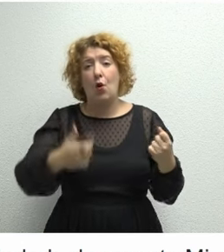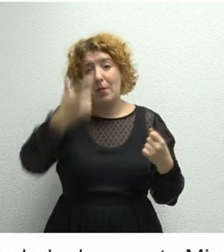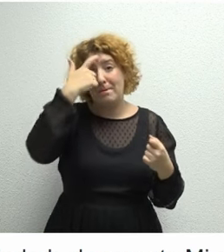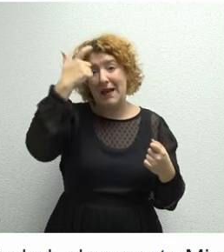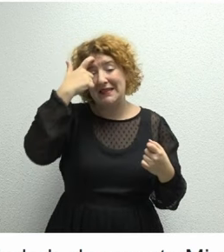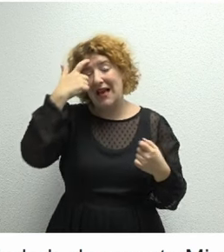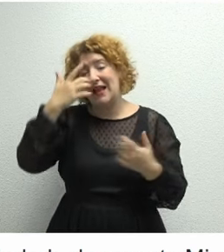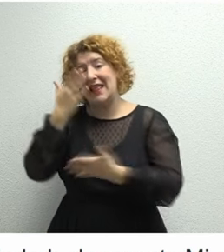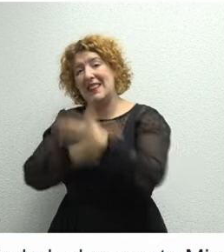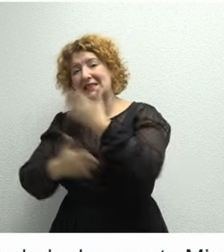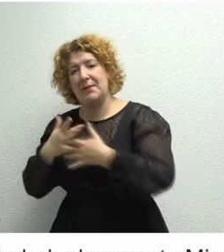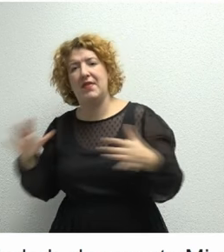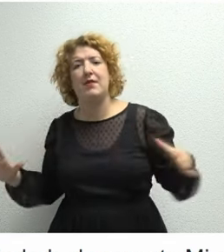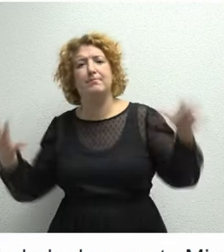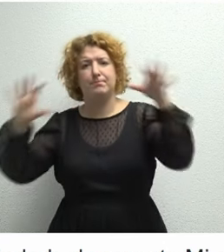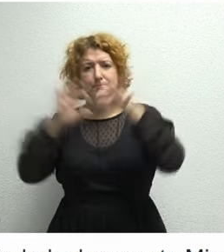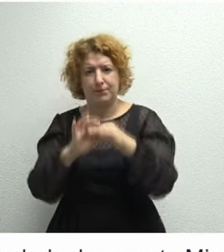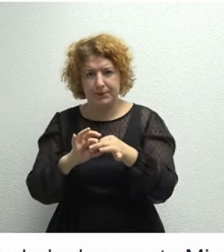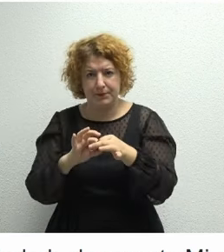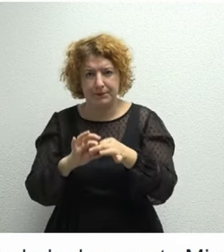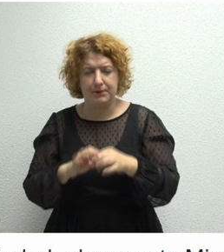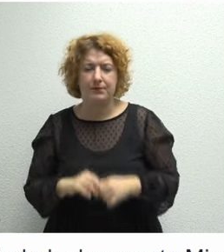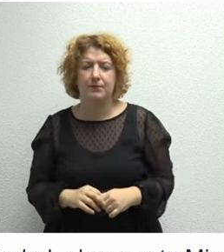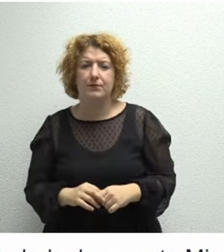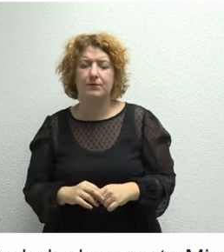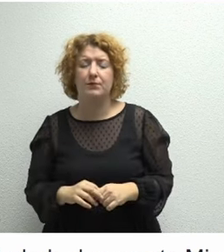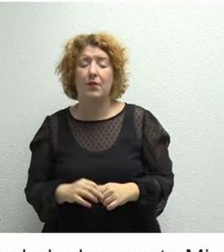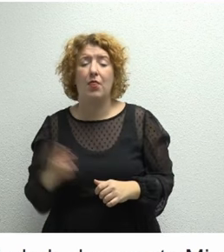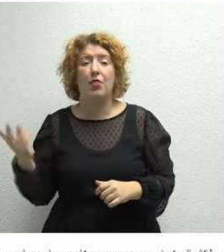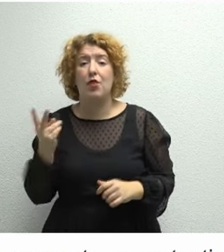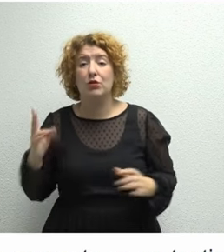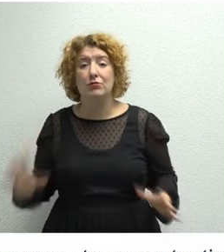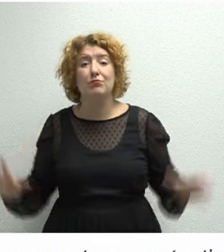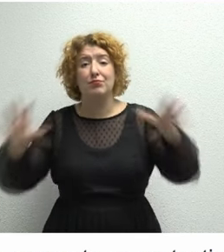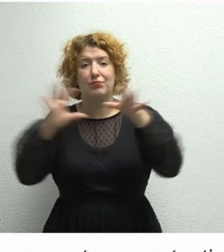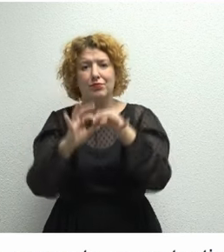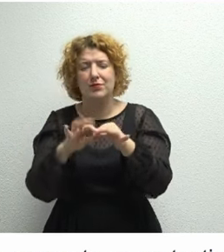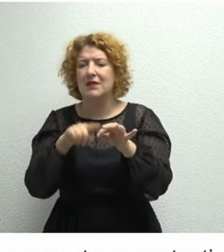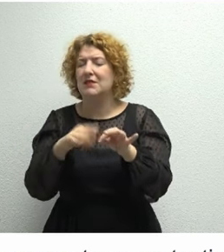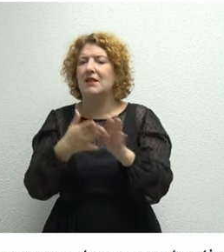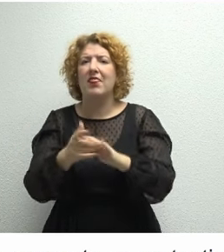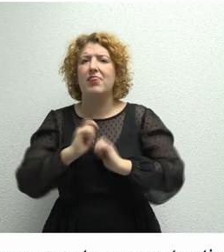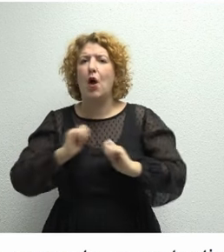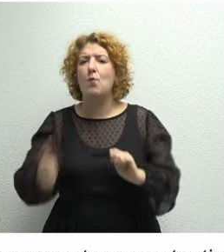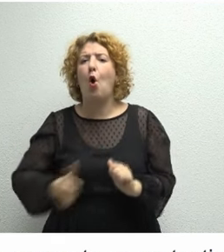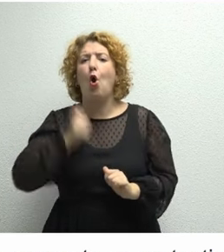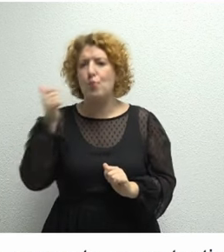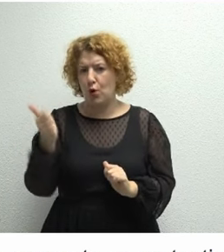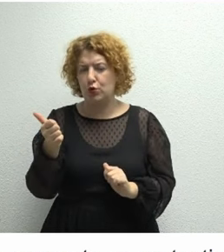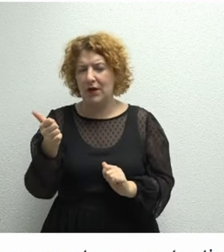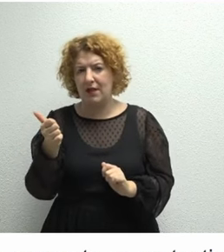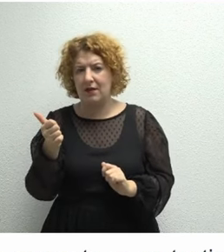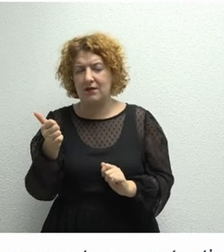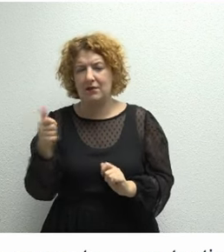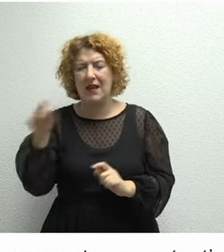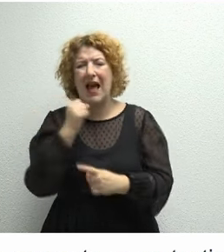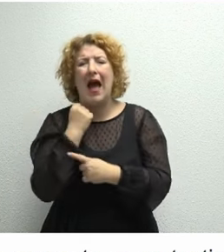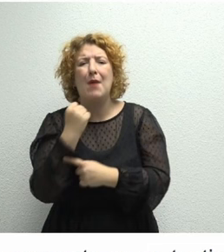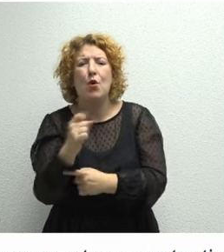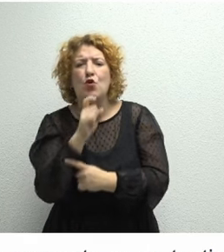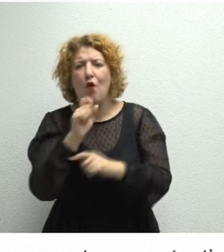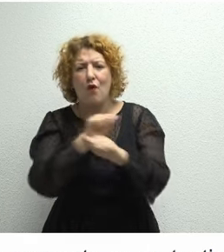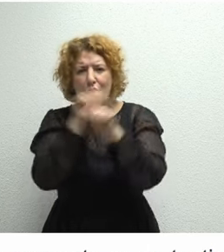la red de discapacidad en la intersección de estas dos redes encontramos una oportunidad para redefinir el apoyo la